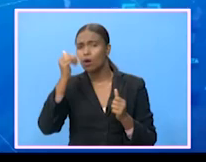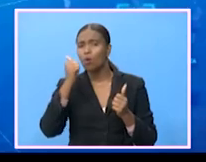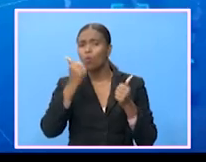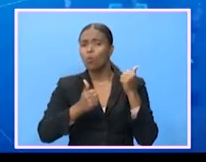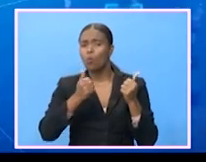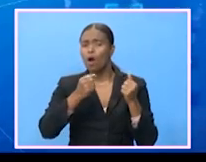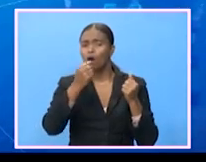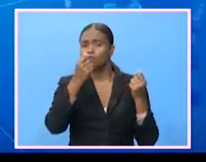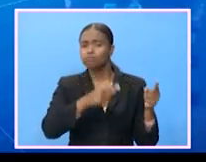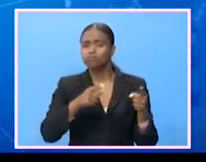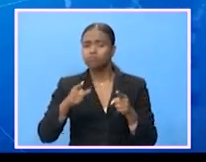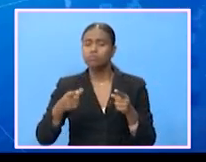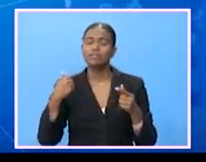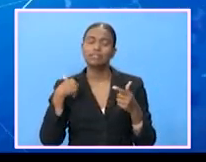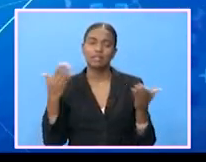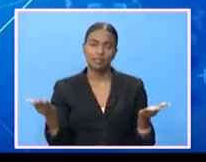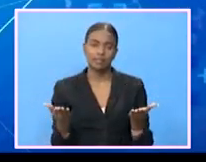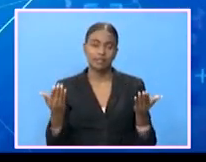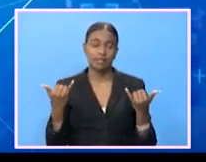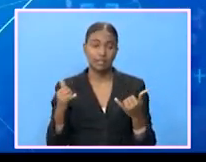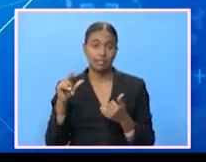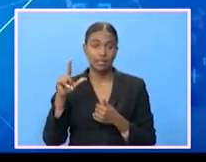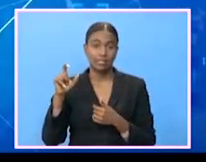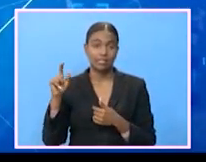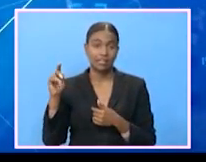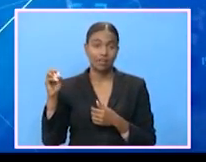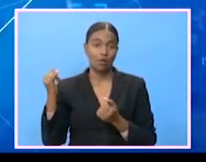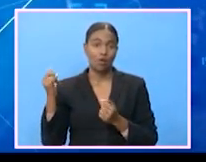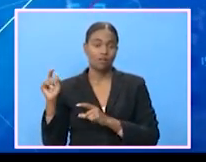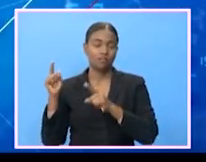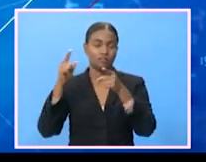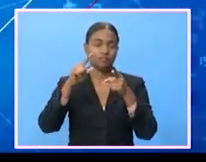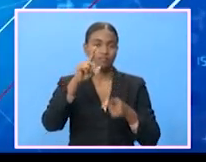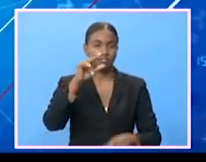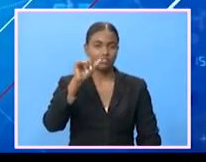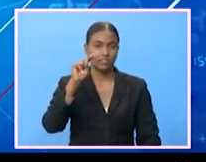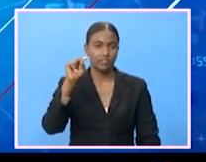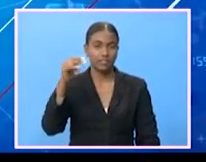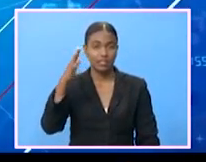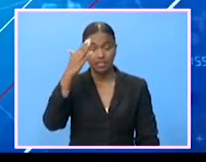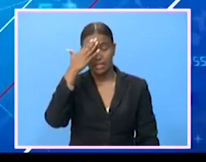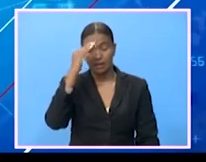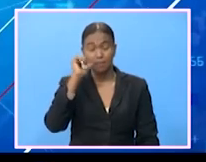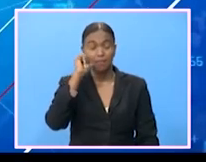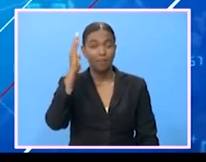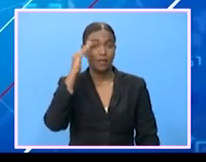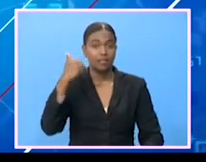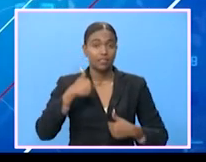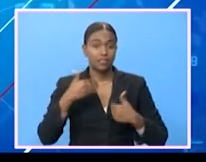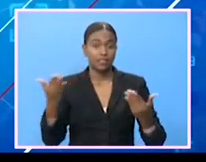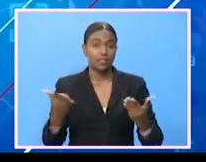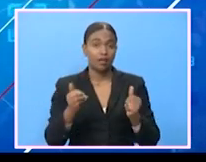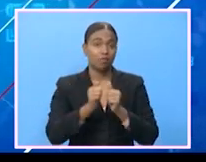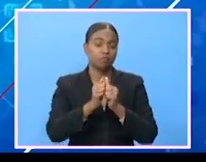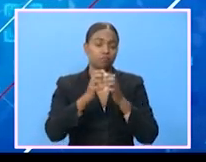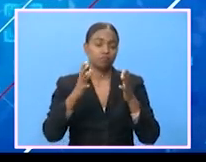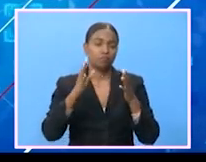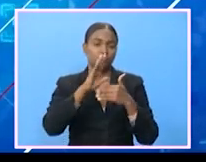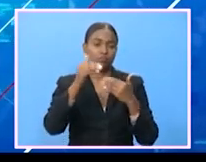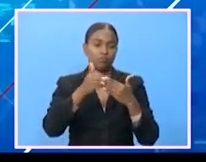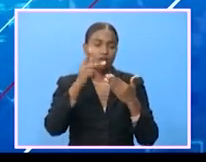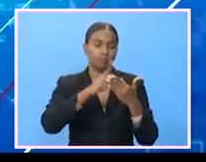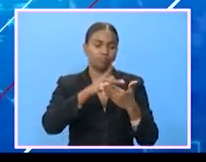nos depara como nación. Así que bueno, yo soy Alex Santiago, vuelvo junto a ti, mi querida Rafaelina, y ya saben que mañana estaremos desarrollando ampliamente todo